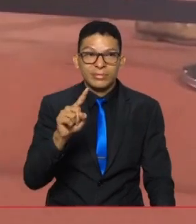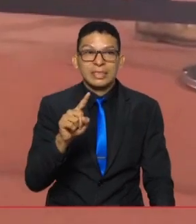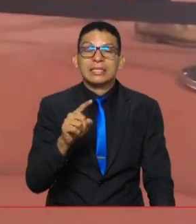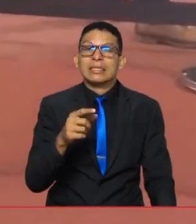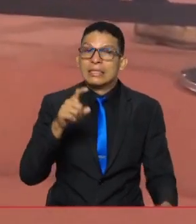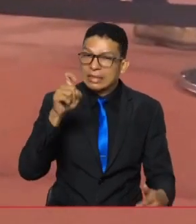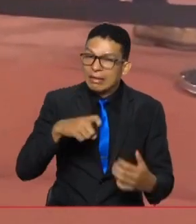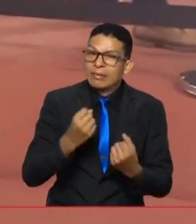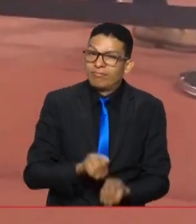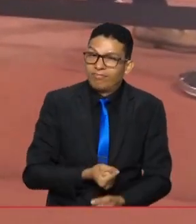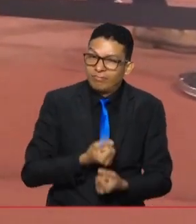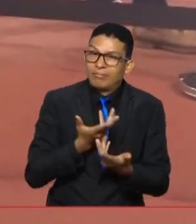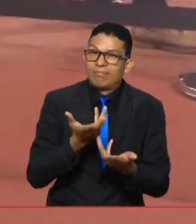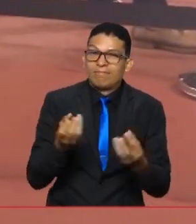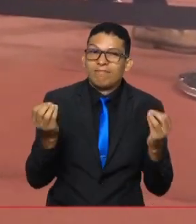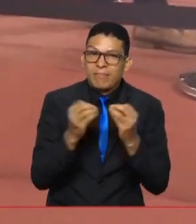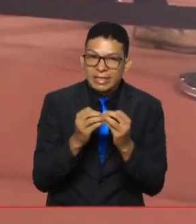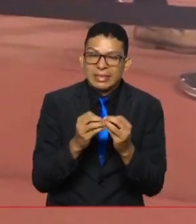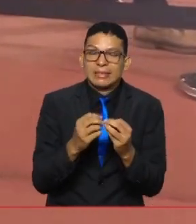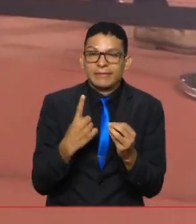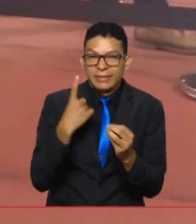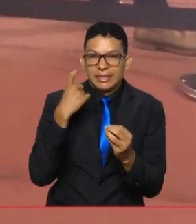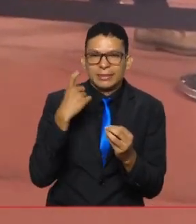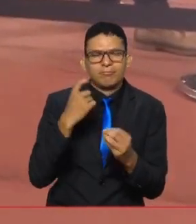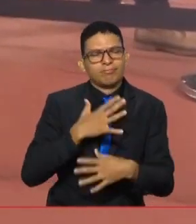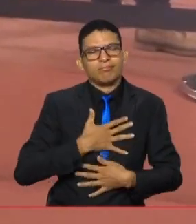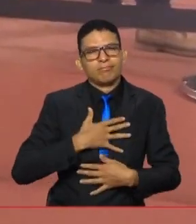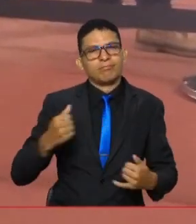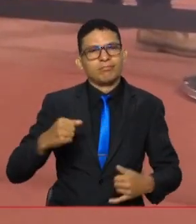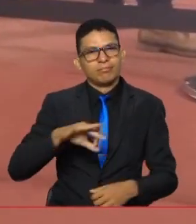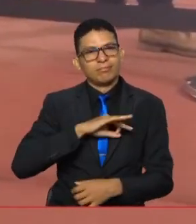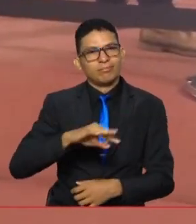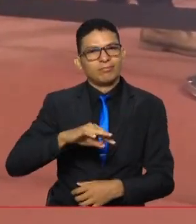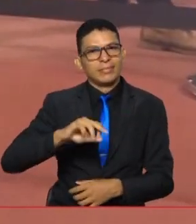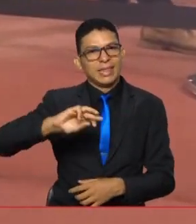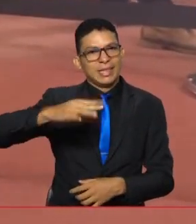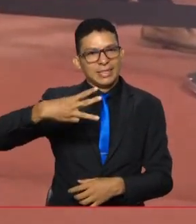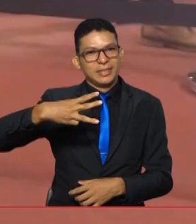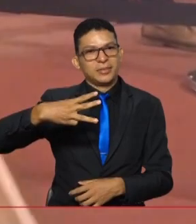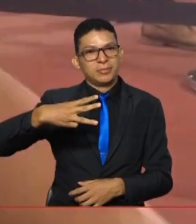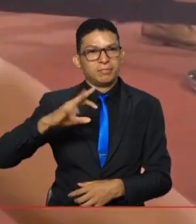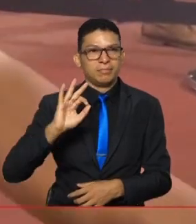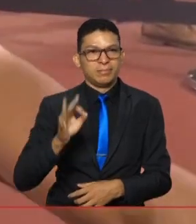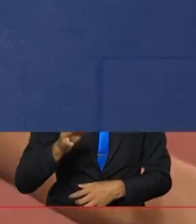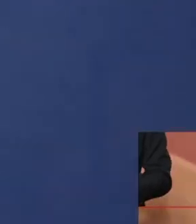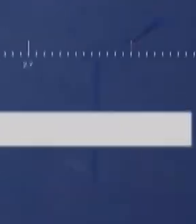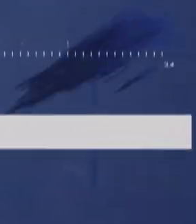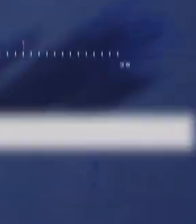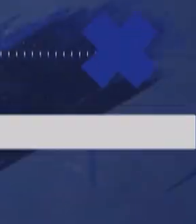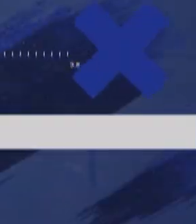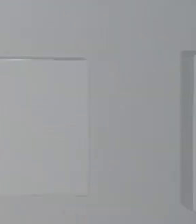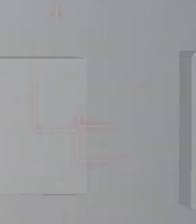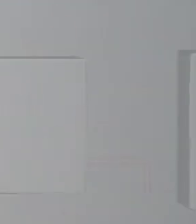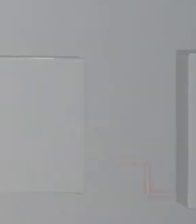muchísimo más pero bueno me voy muy feliz con mi medalla Eh mi Ay ya pan